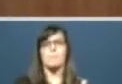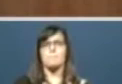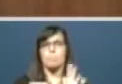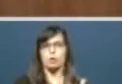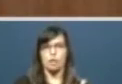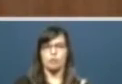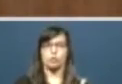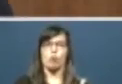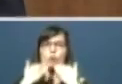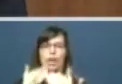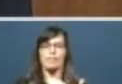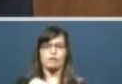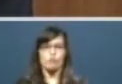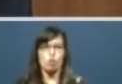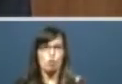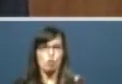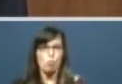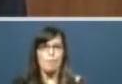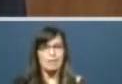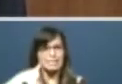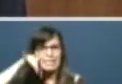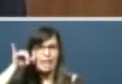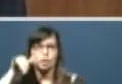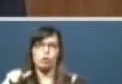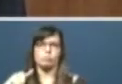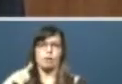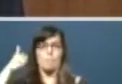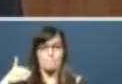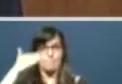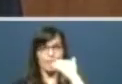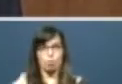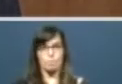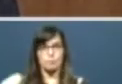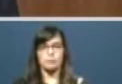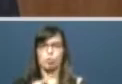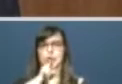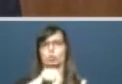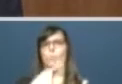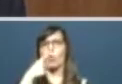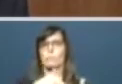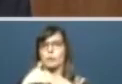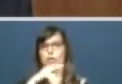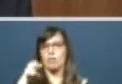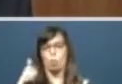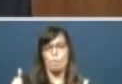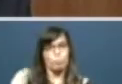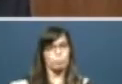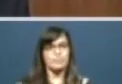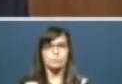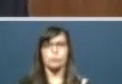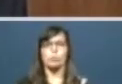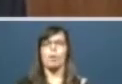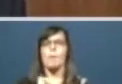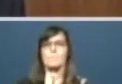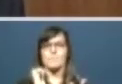capital semilla de capital riesgo que invirtieron en el mismo plazo 2,1 millones de euros en ese mismo periodo se formalizaron operaciones de